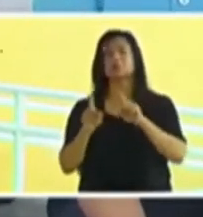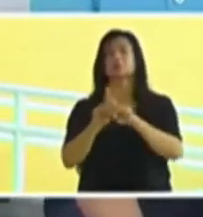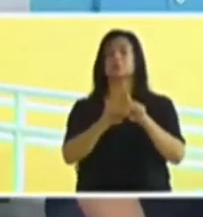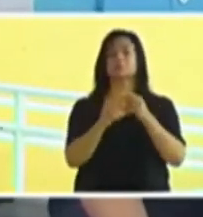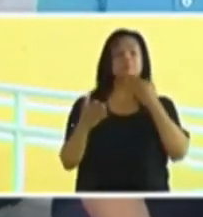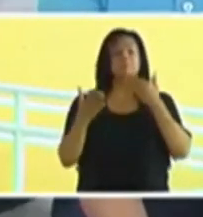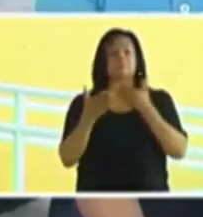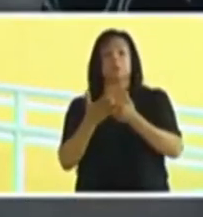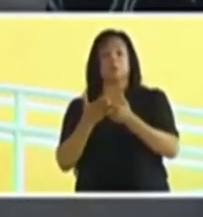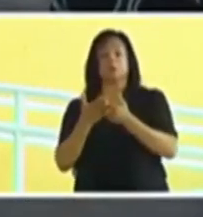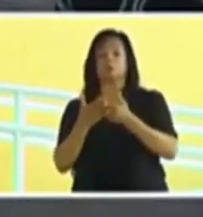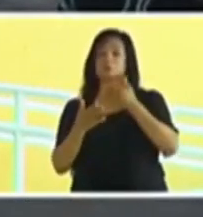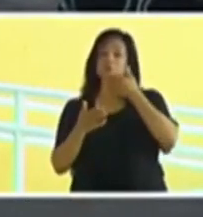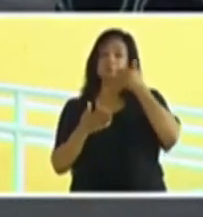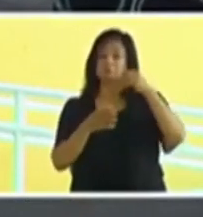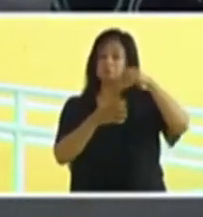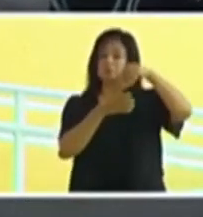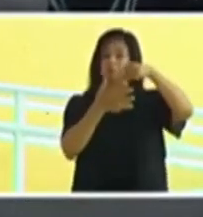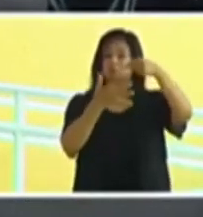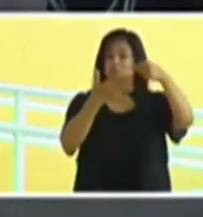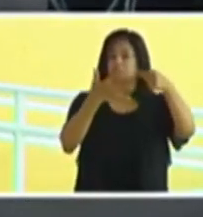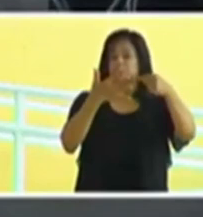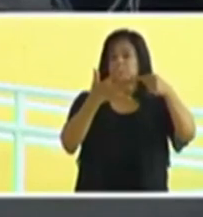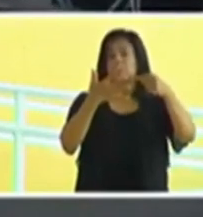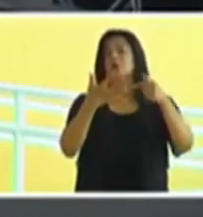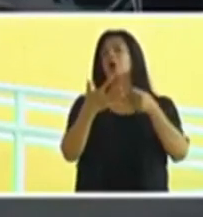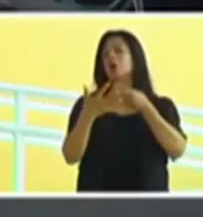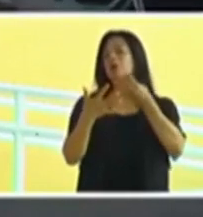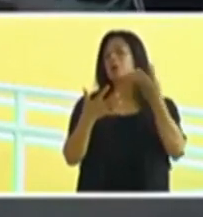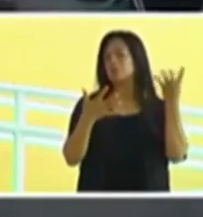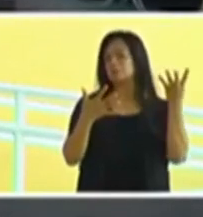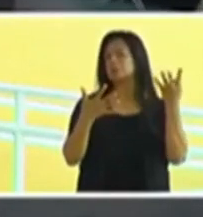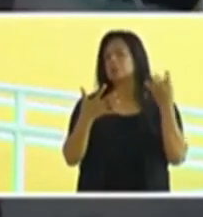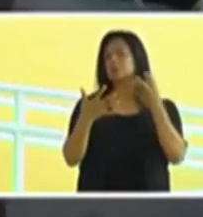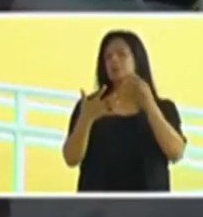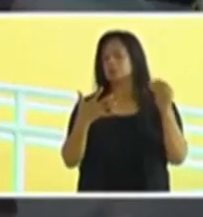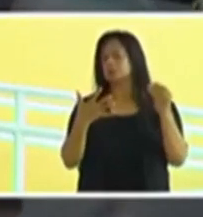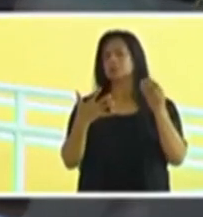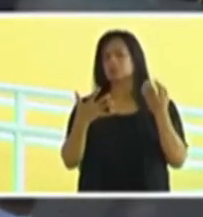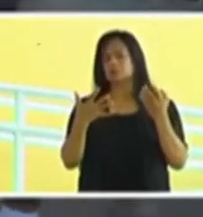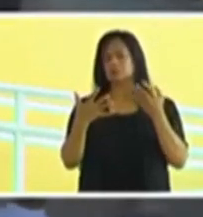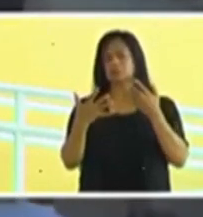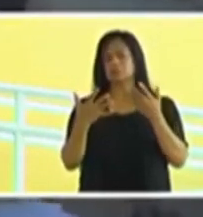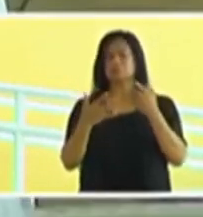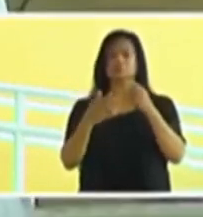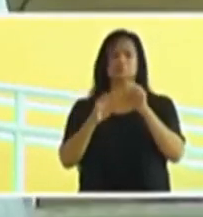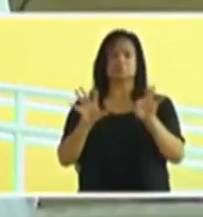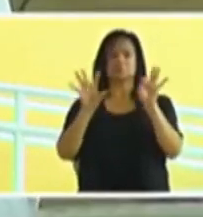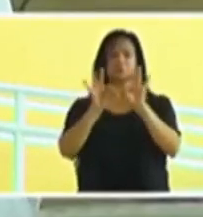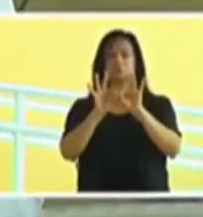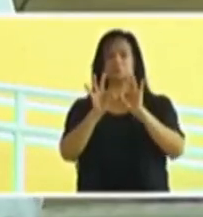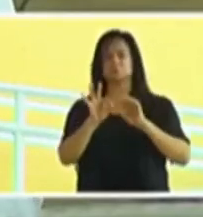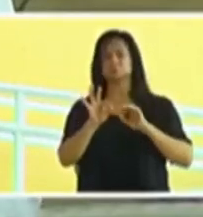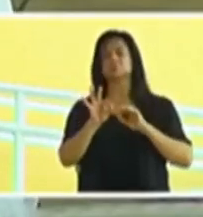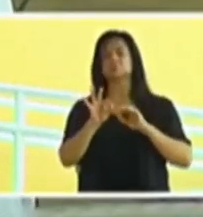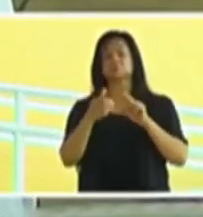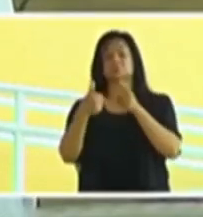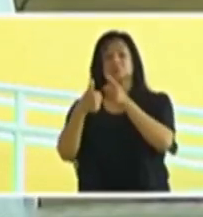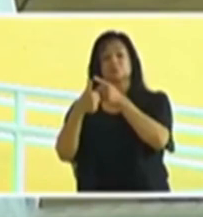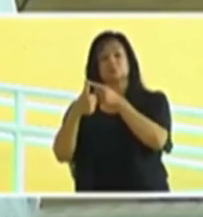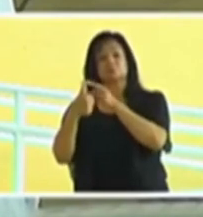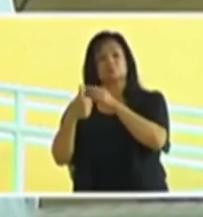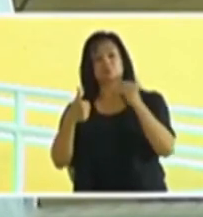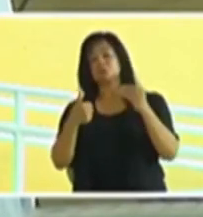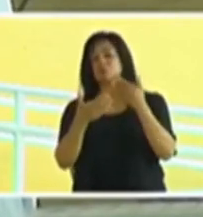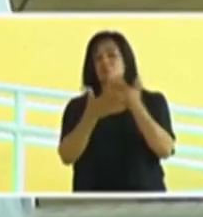calidad. Dentro de ellas, voy a citar algunas, puesto que son misionales. Primero, hay